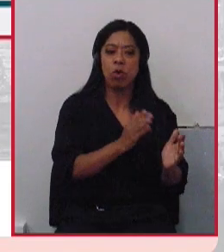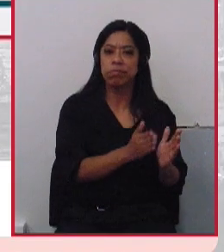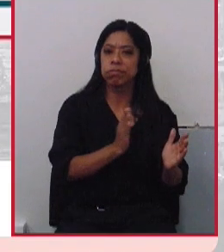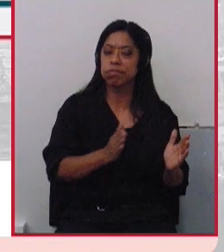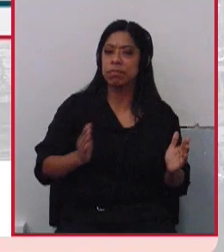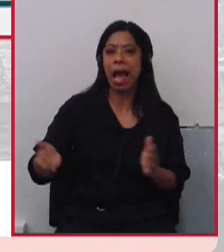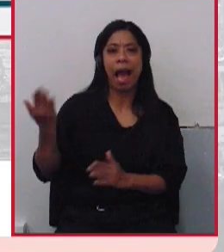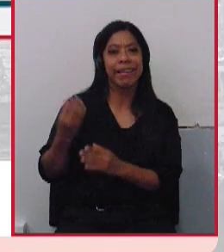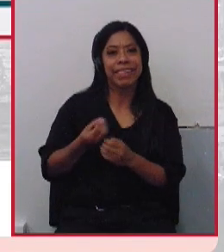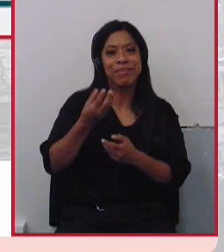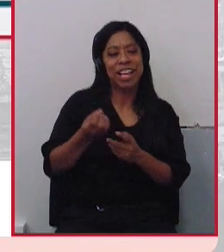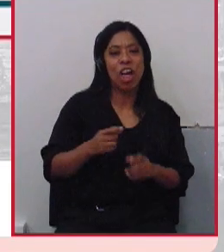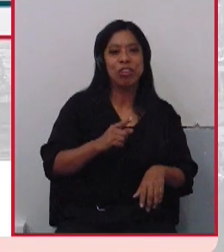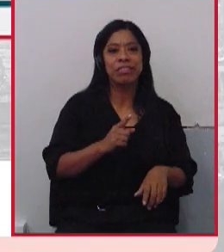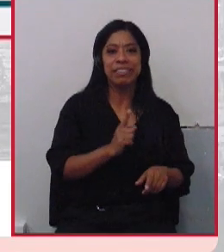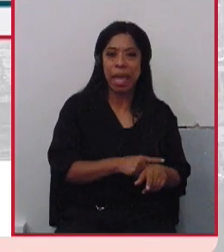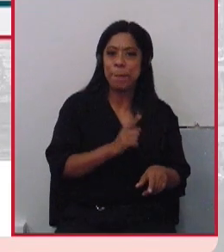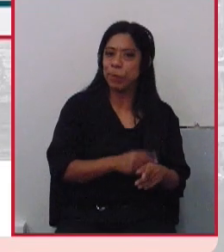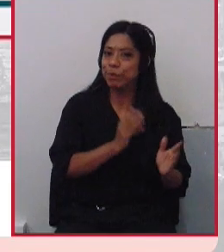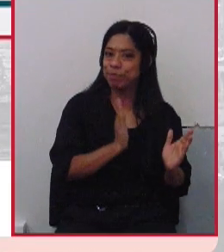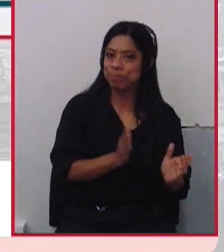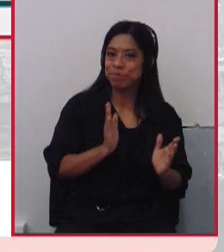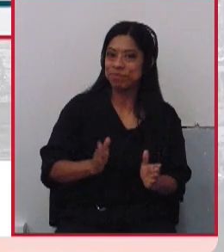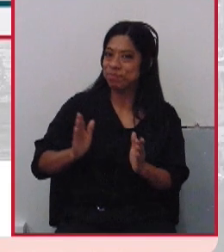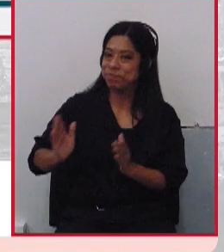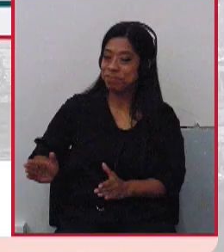hemos conversado con fechas, pero